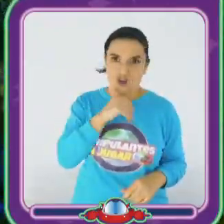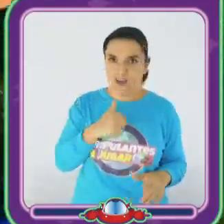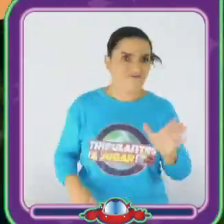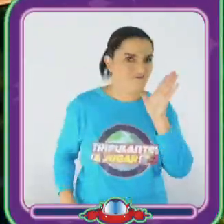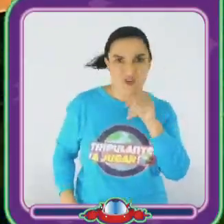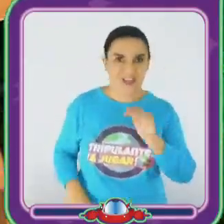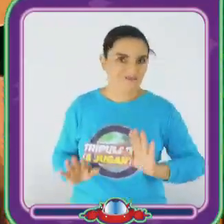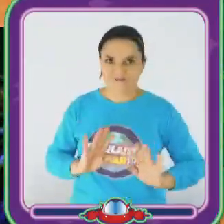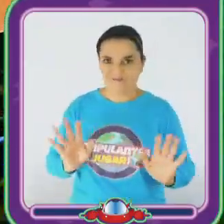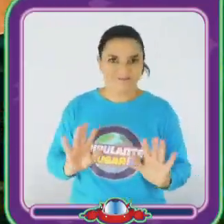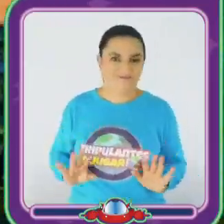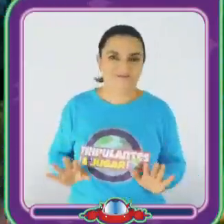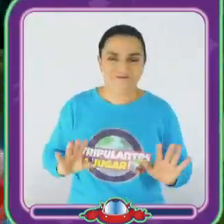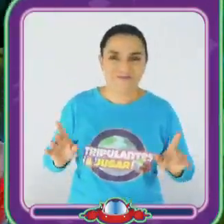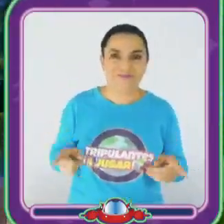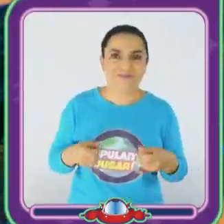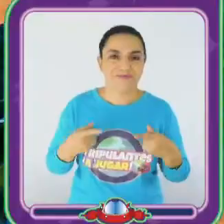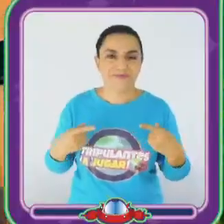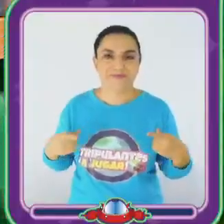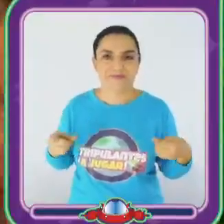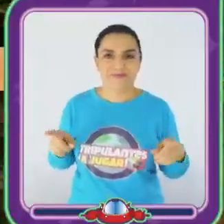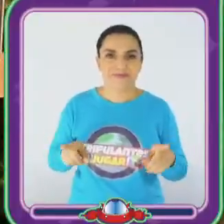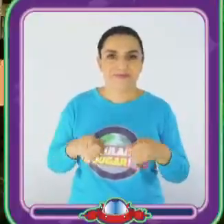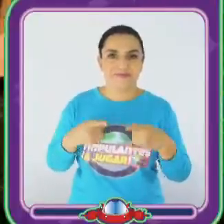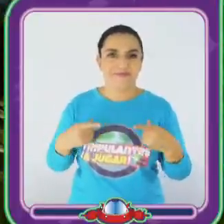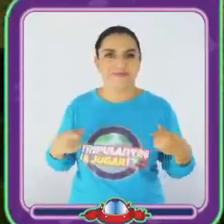No hay, no hay.